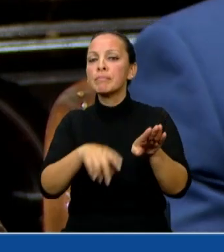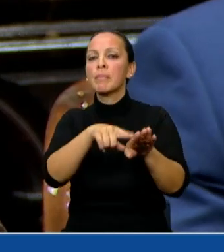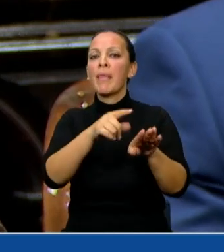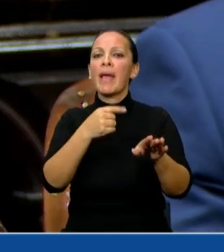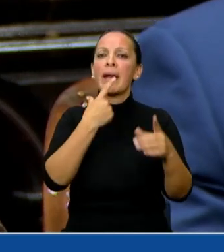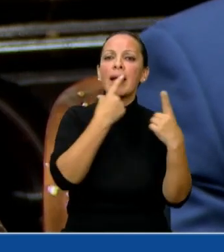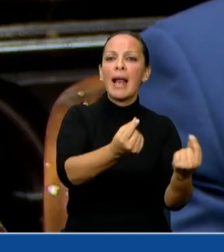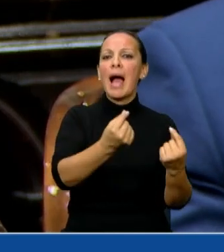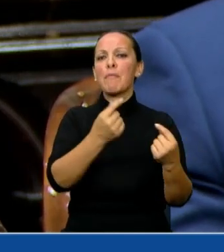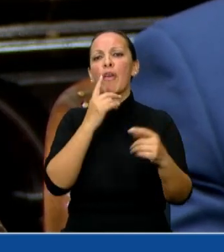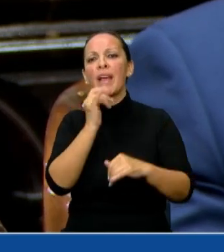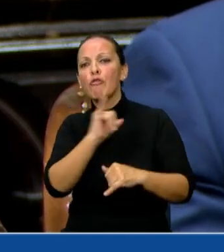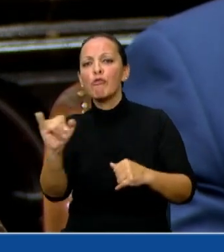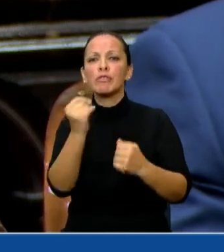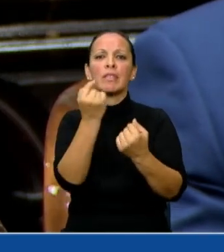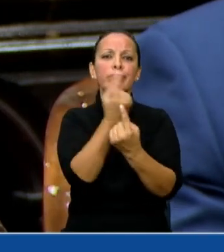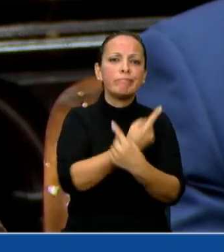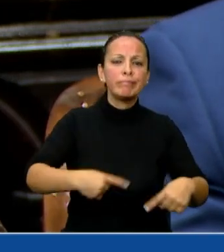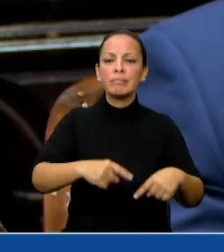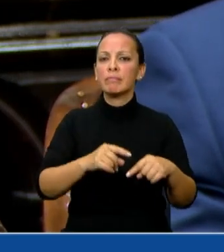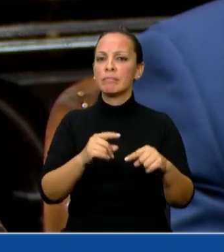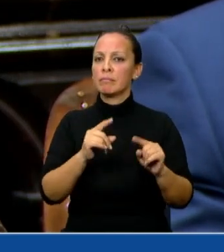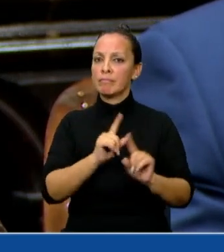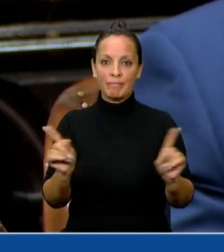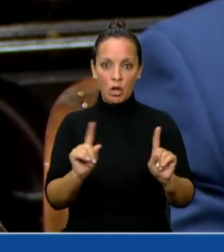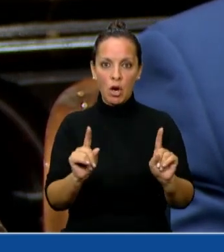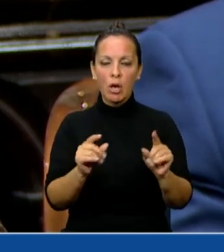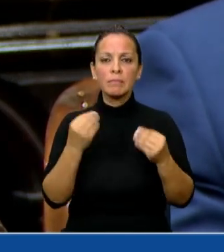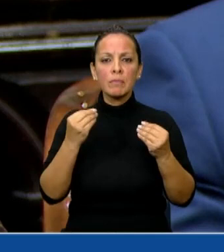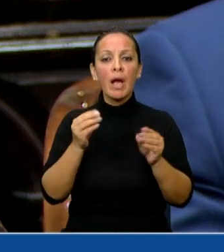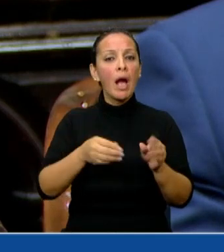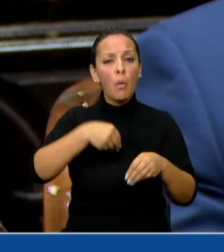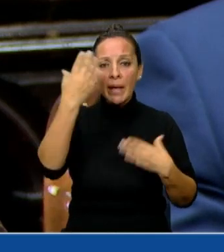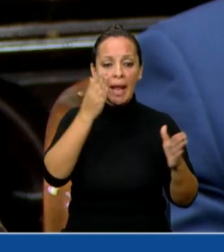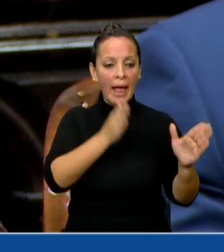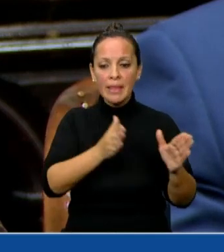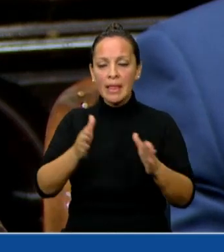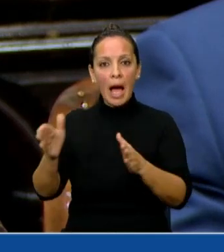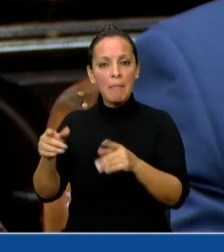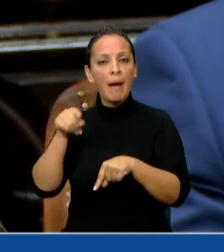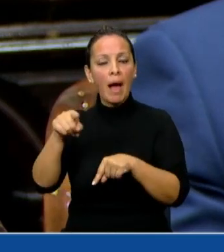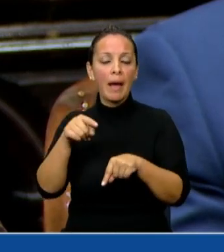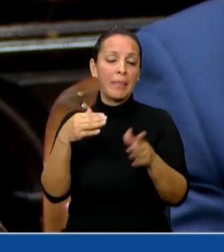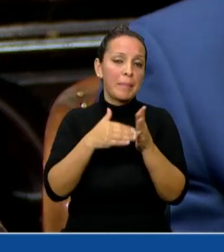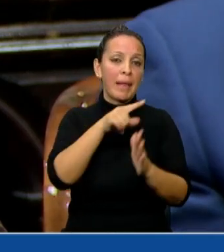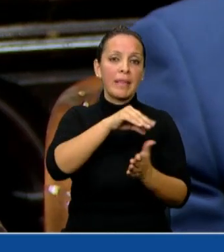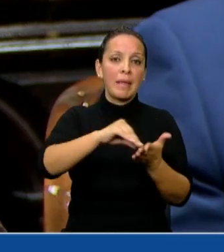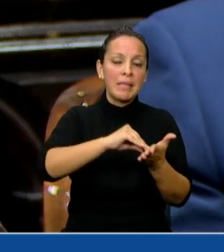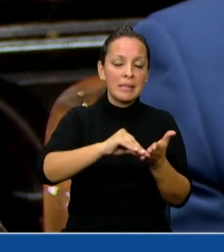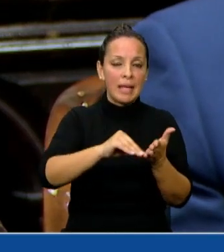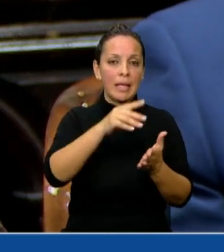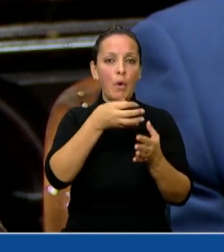declaraciones, reclamos y o recursos en trámite, procediendo en cualquier etapa a instancia administrativa o